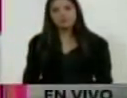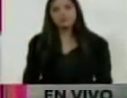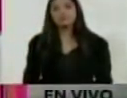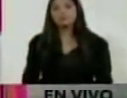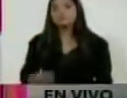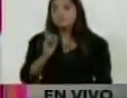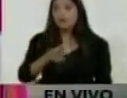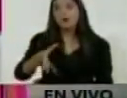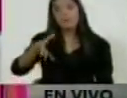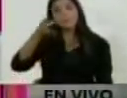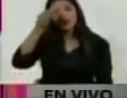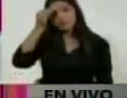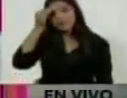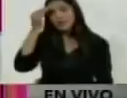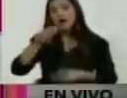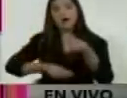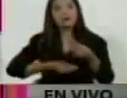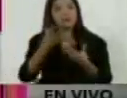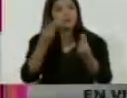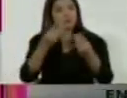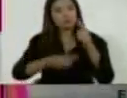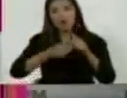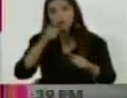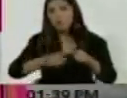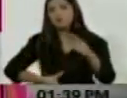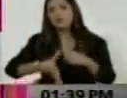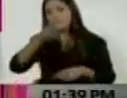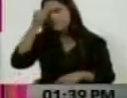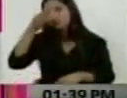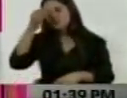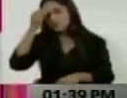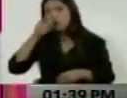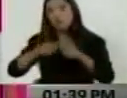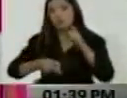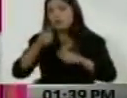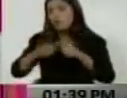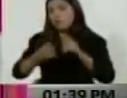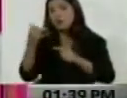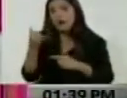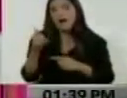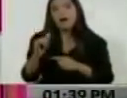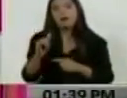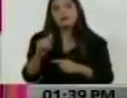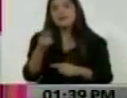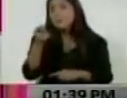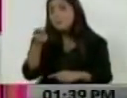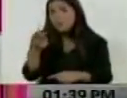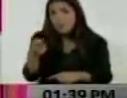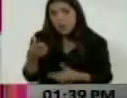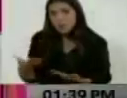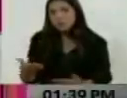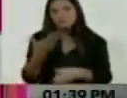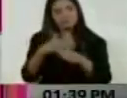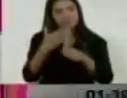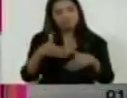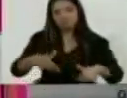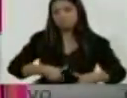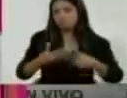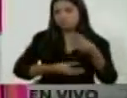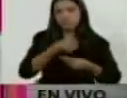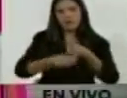Aprender a hacer mucho con lo que tenemos, y si es poco, con más razón.